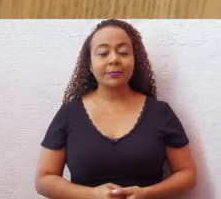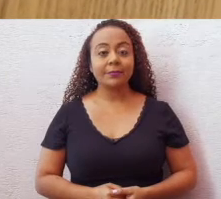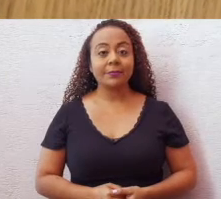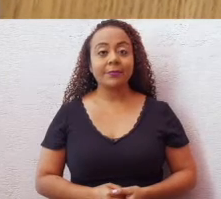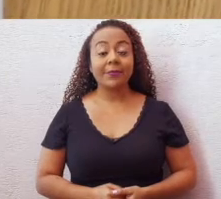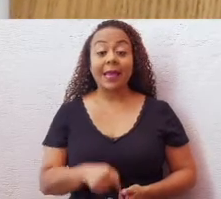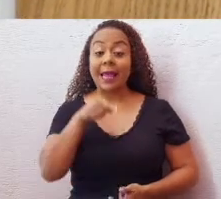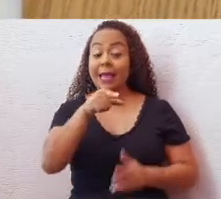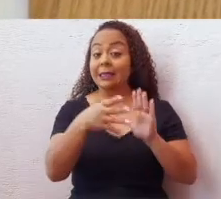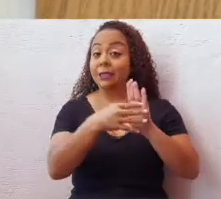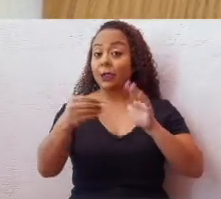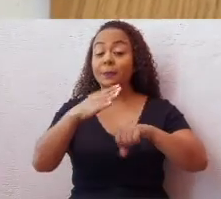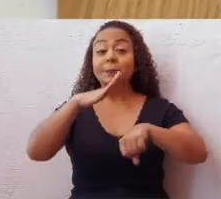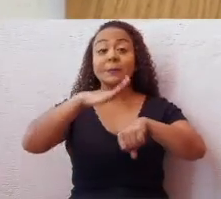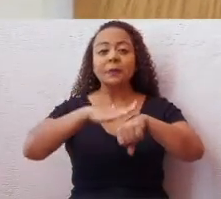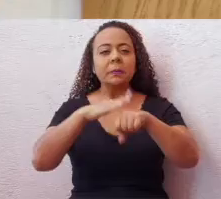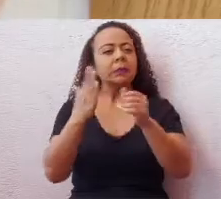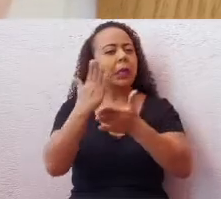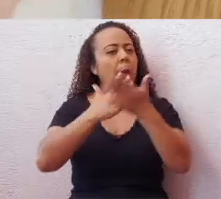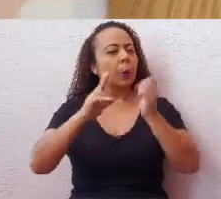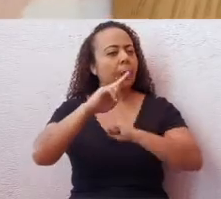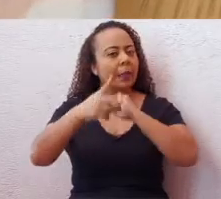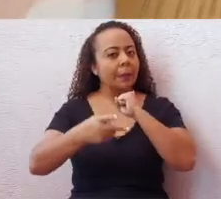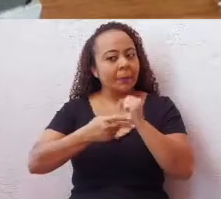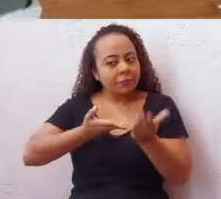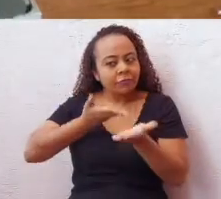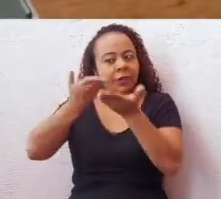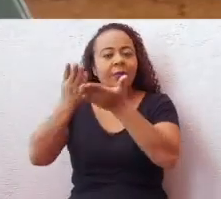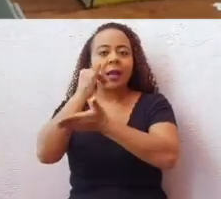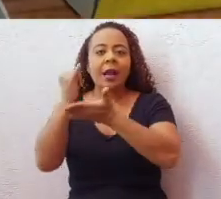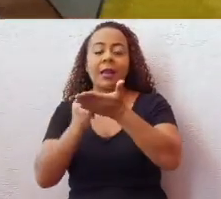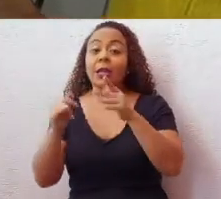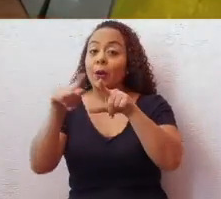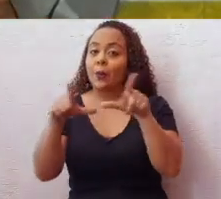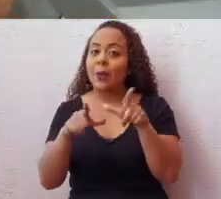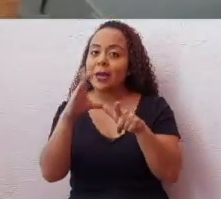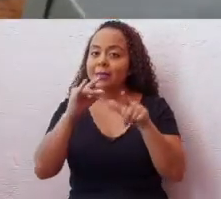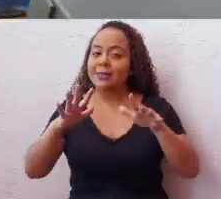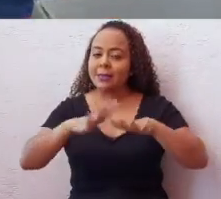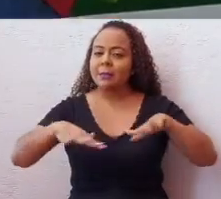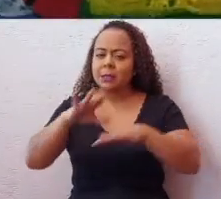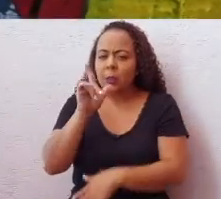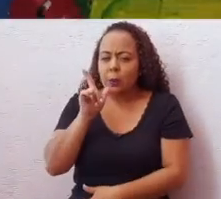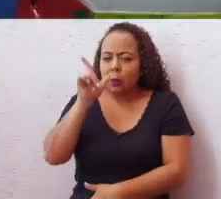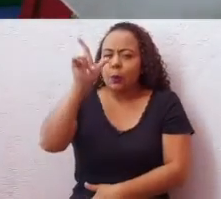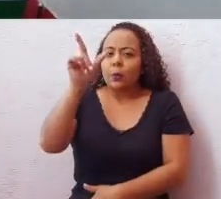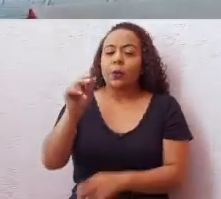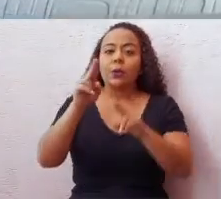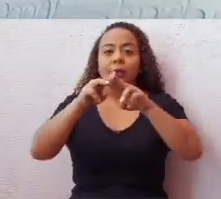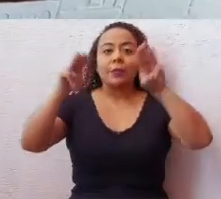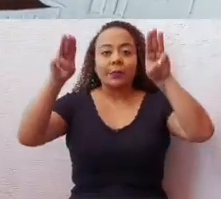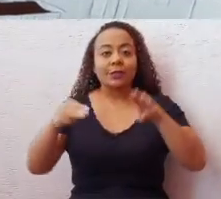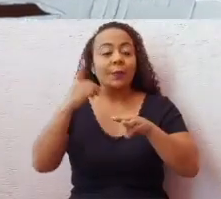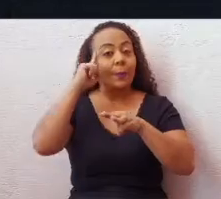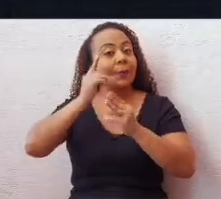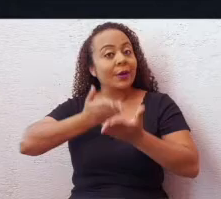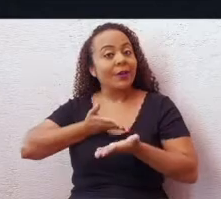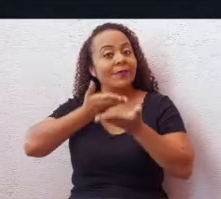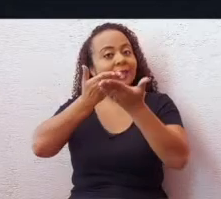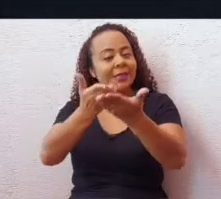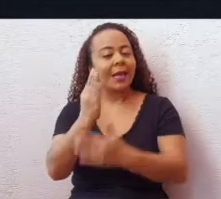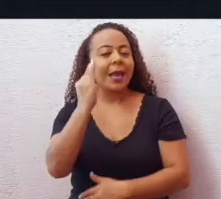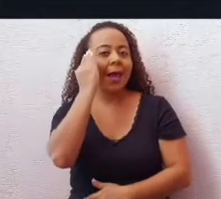estas réplicas permiten en ocasiones llevar el arte a lugares y espacios alejados del museo para ofrecer